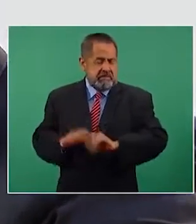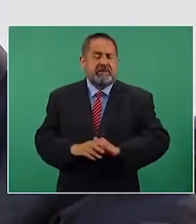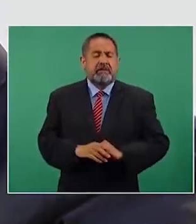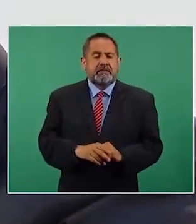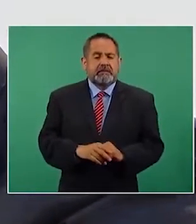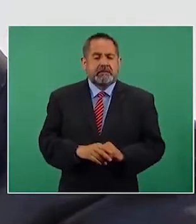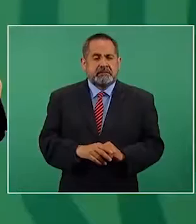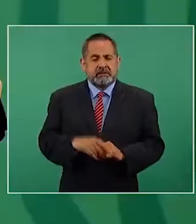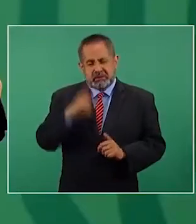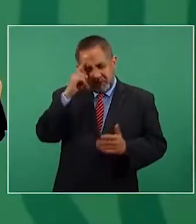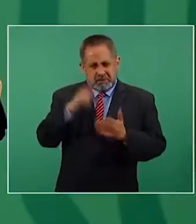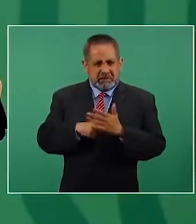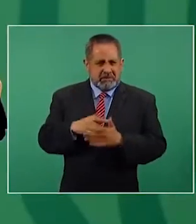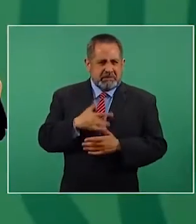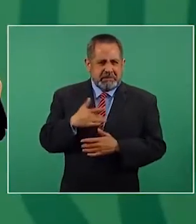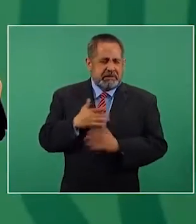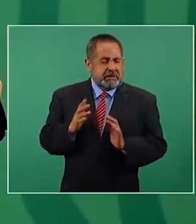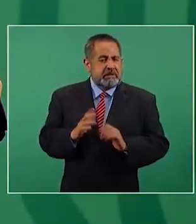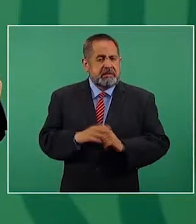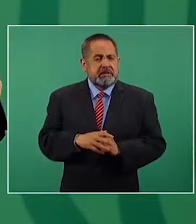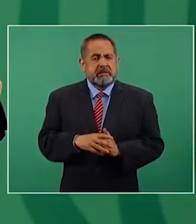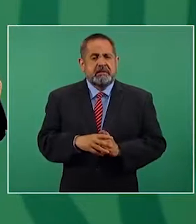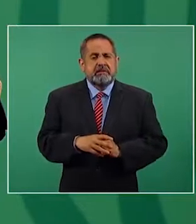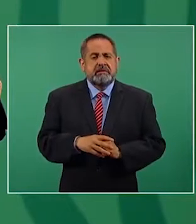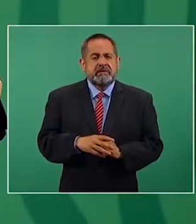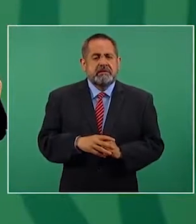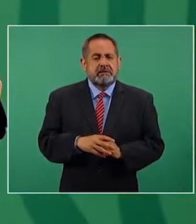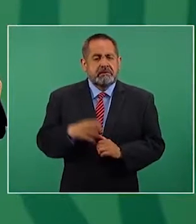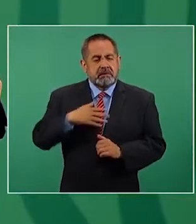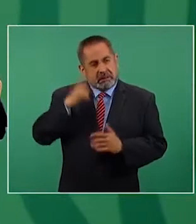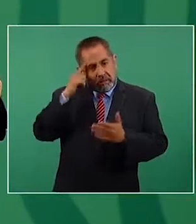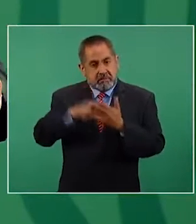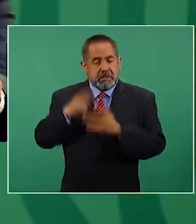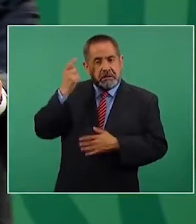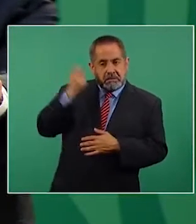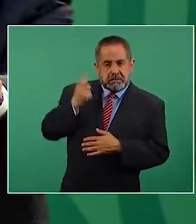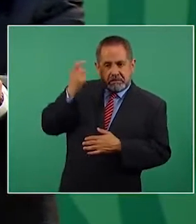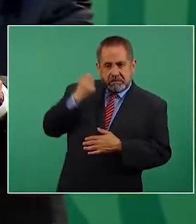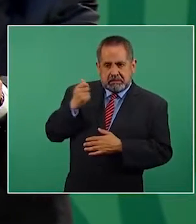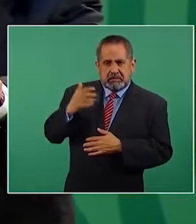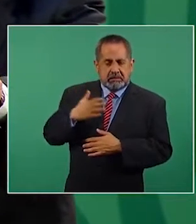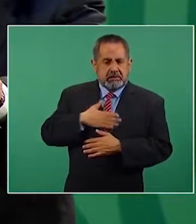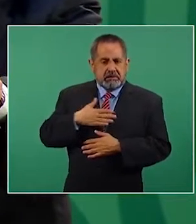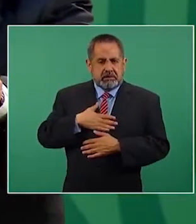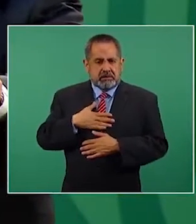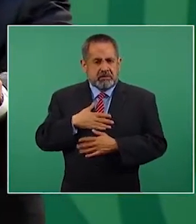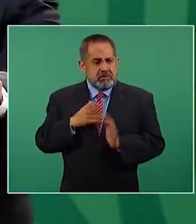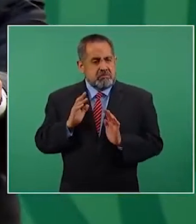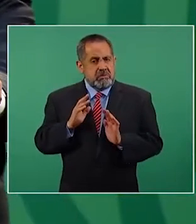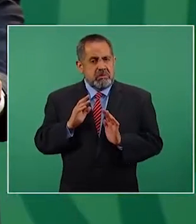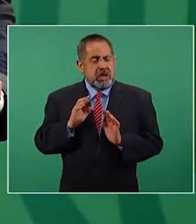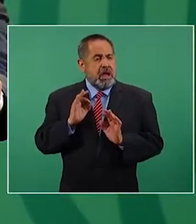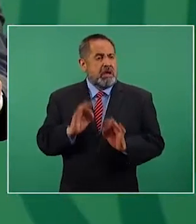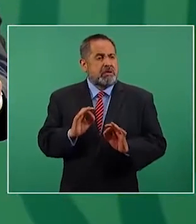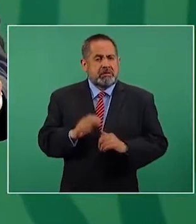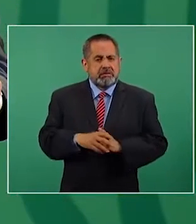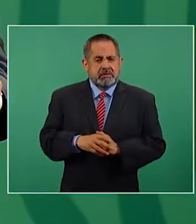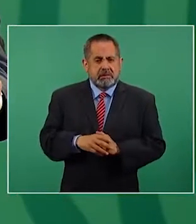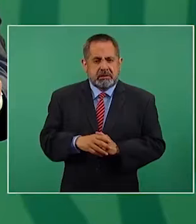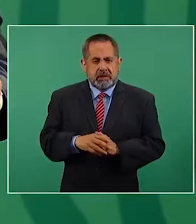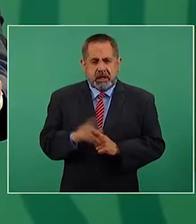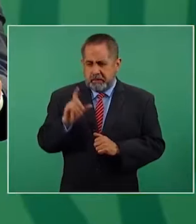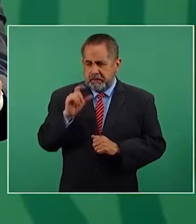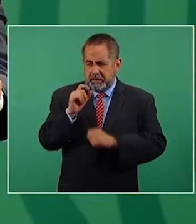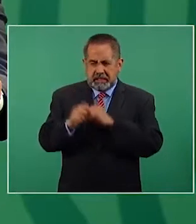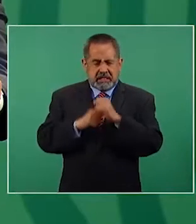Creo que voy a tener mi pensión porque ya voy a completar más de